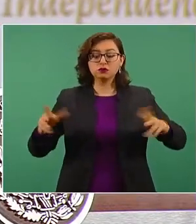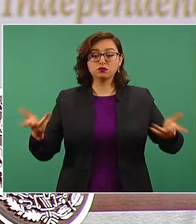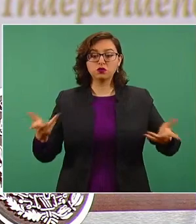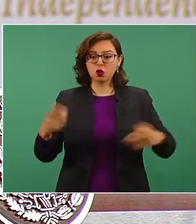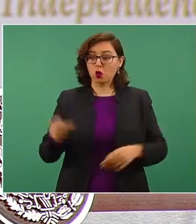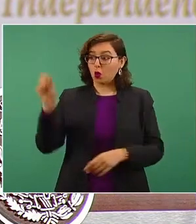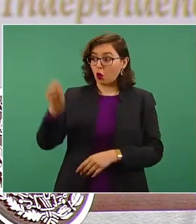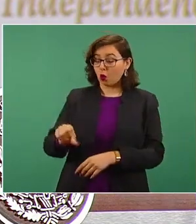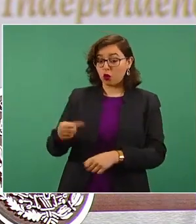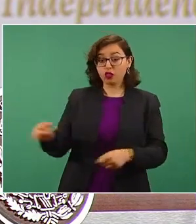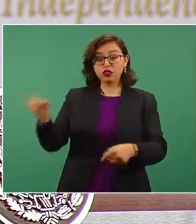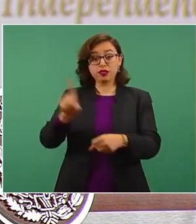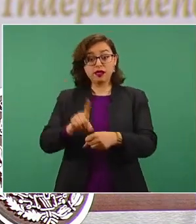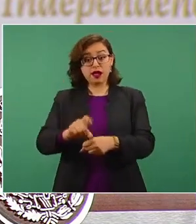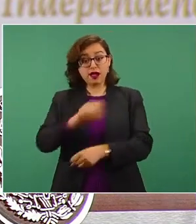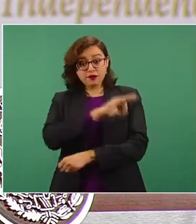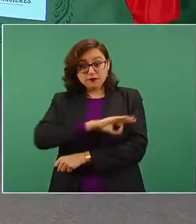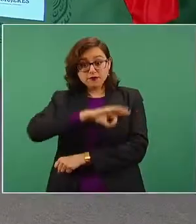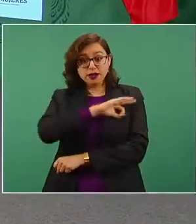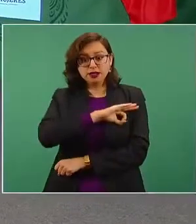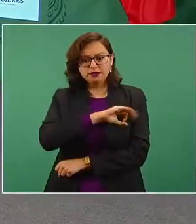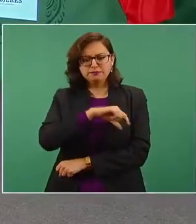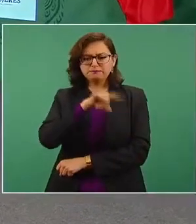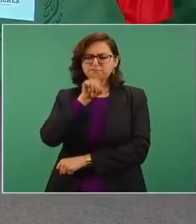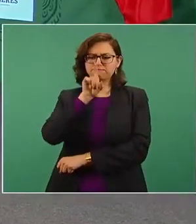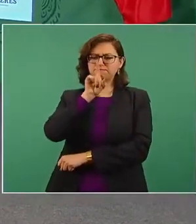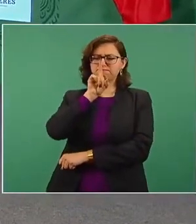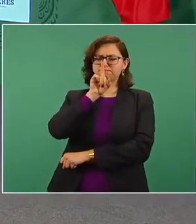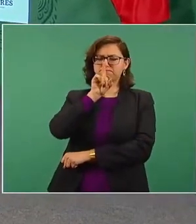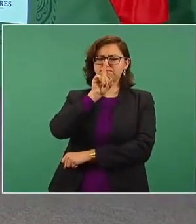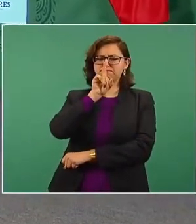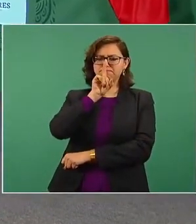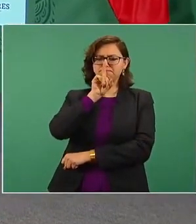felicitar, sino para